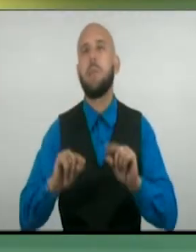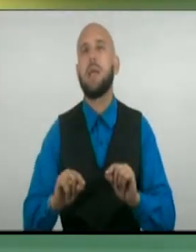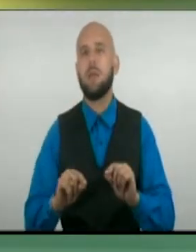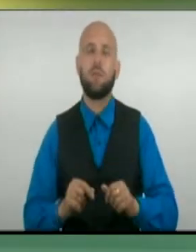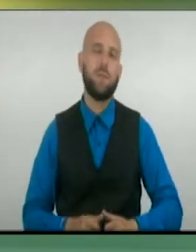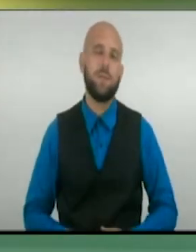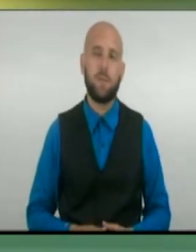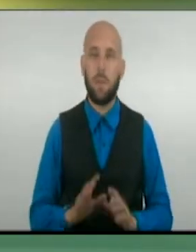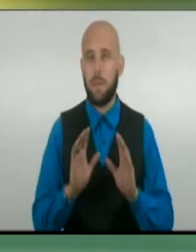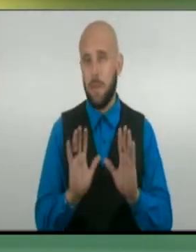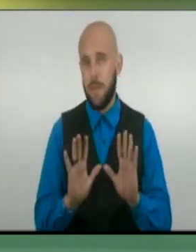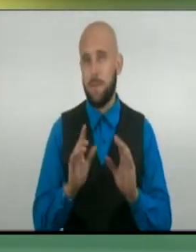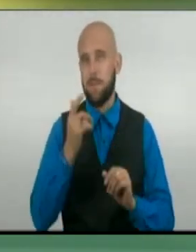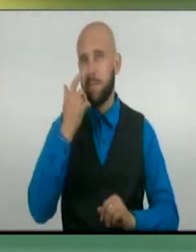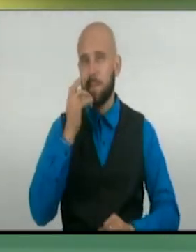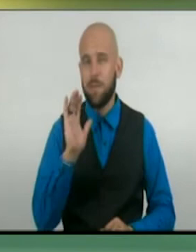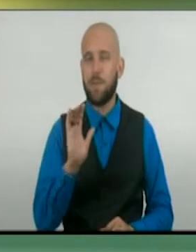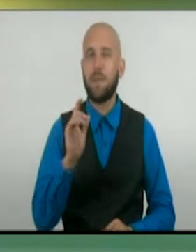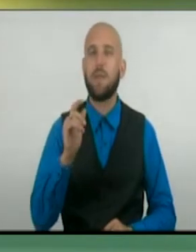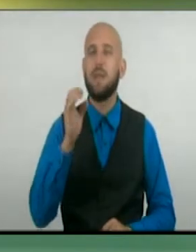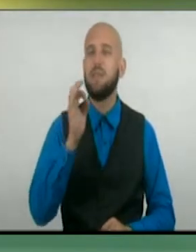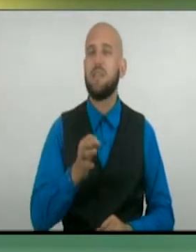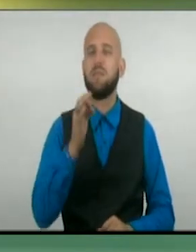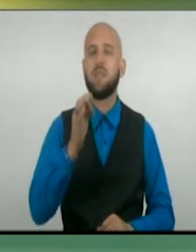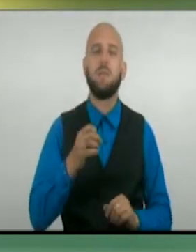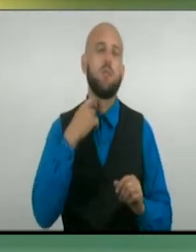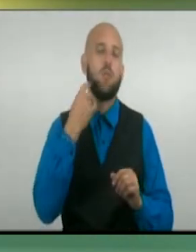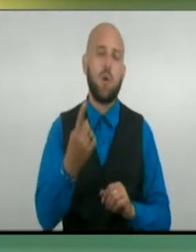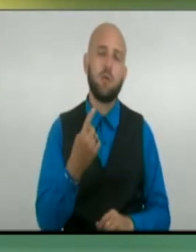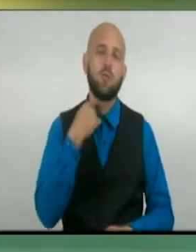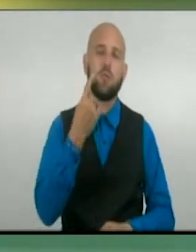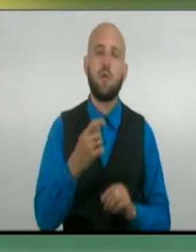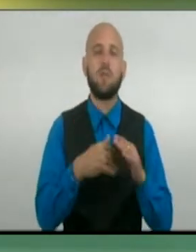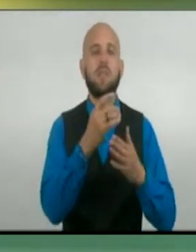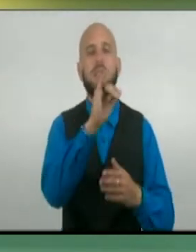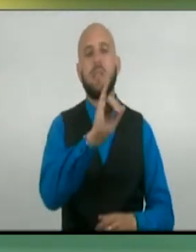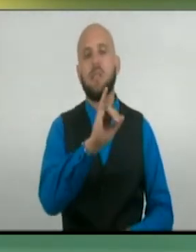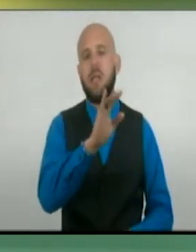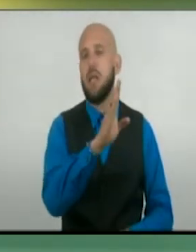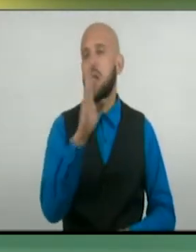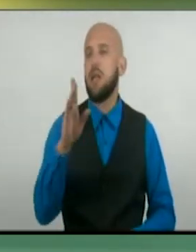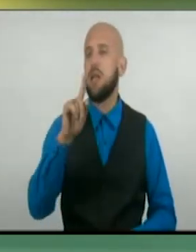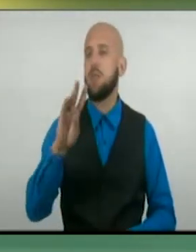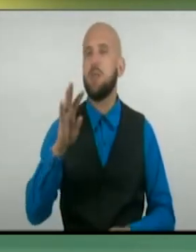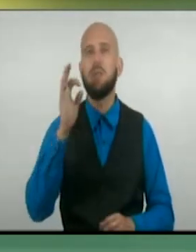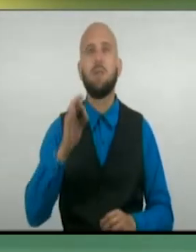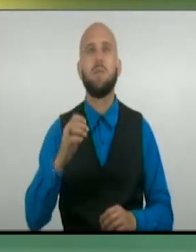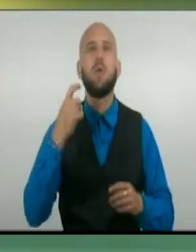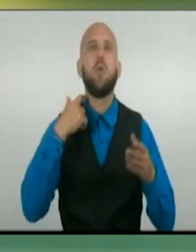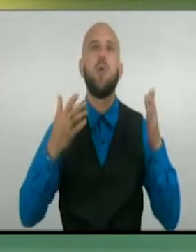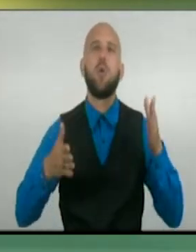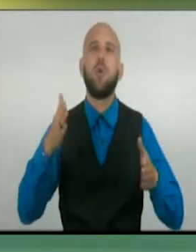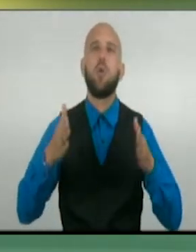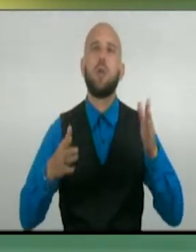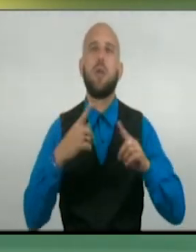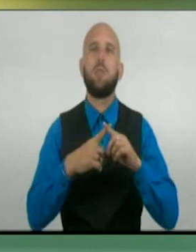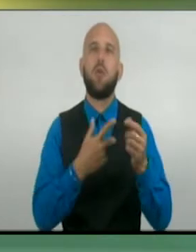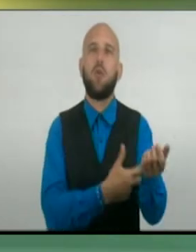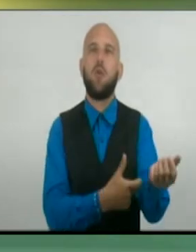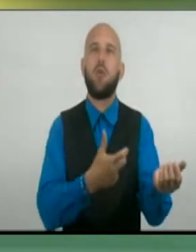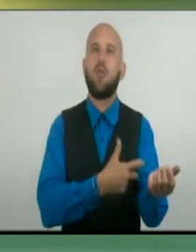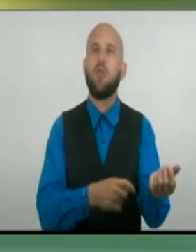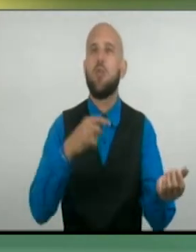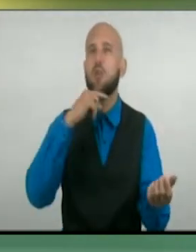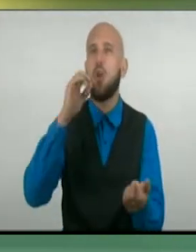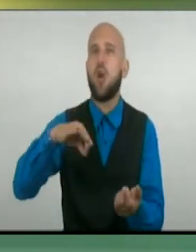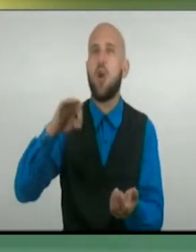bueno como todos los años del 6 al 14 de junio se celebra la jornada del donante que la jornada el donante es a nivel mundial